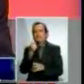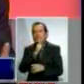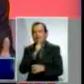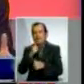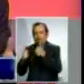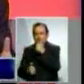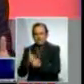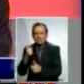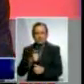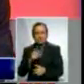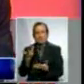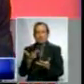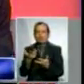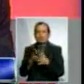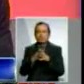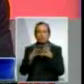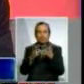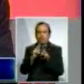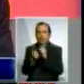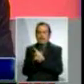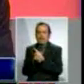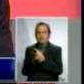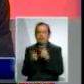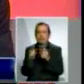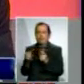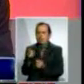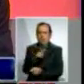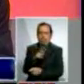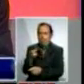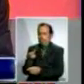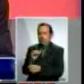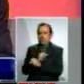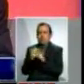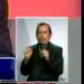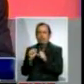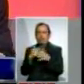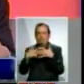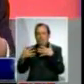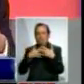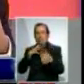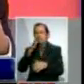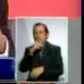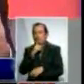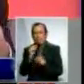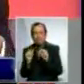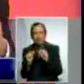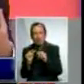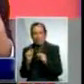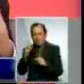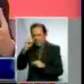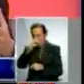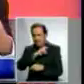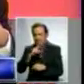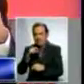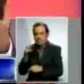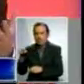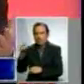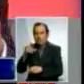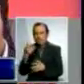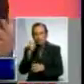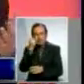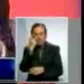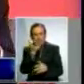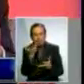competencia en tercio de la cartera no se puede cambiar de isapres con poca transparencia con mucha dificultad para los usuarios para